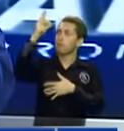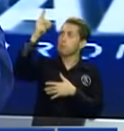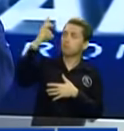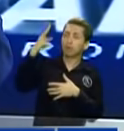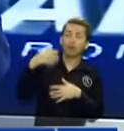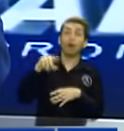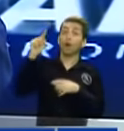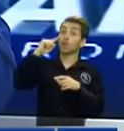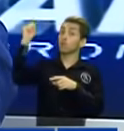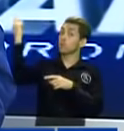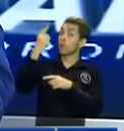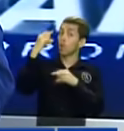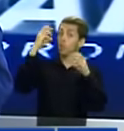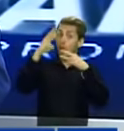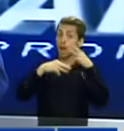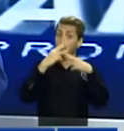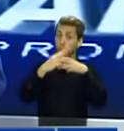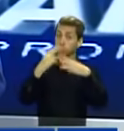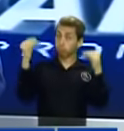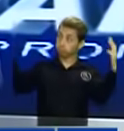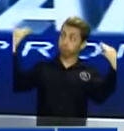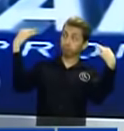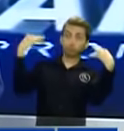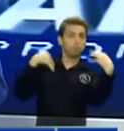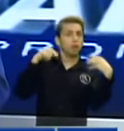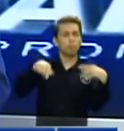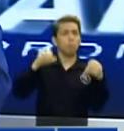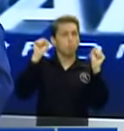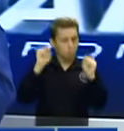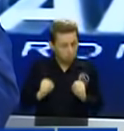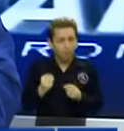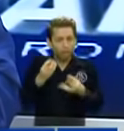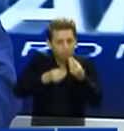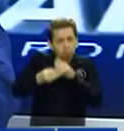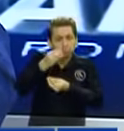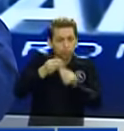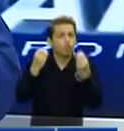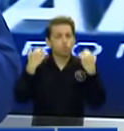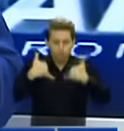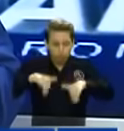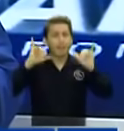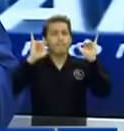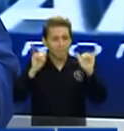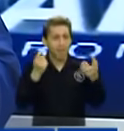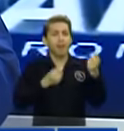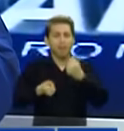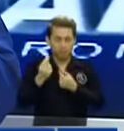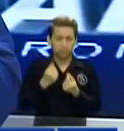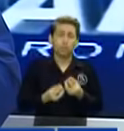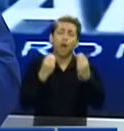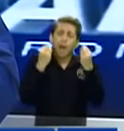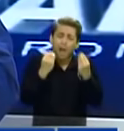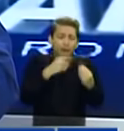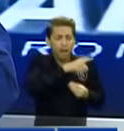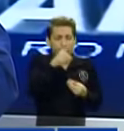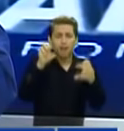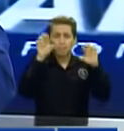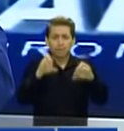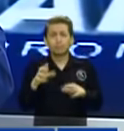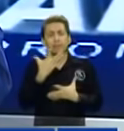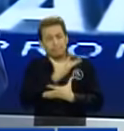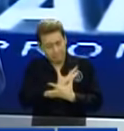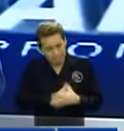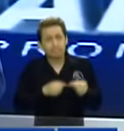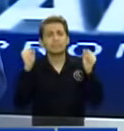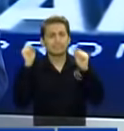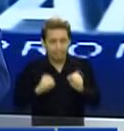nos mira bien. Ahora, ¿la estamos pasando fregados? Sí. ¿Hay gente que la está sufriendo? Sí. Pero primero Dios, ya es